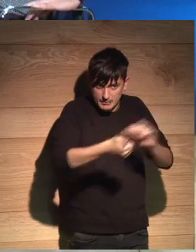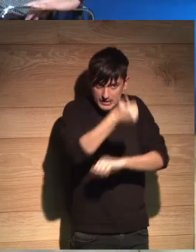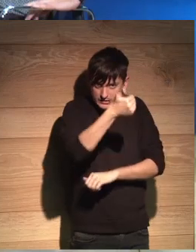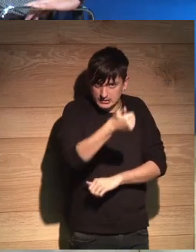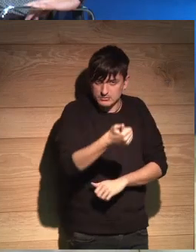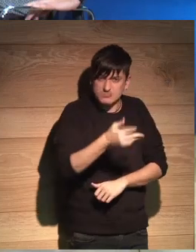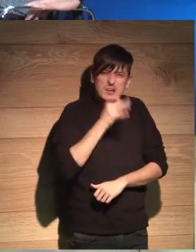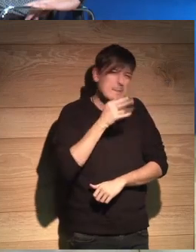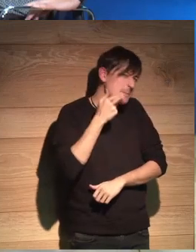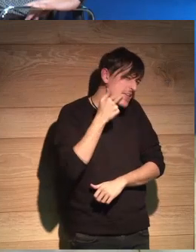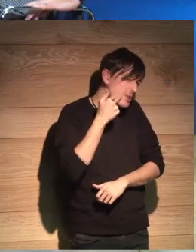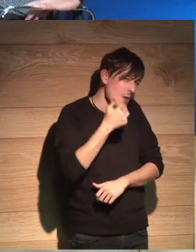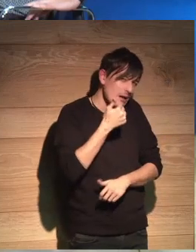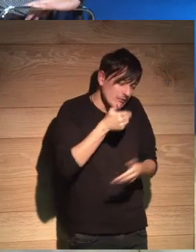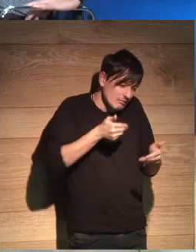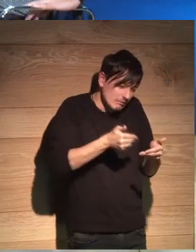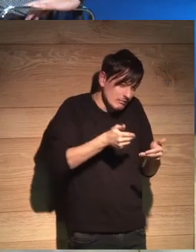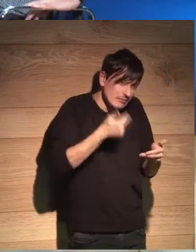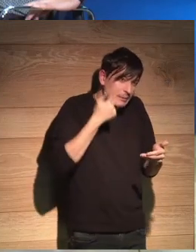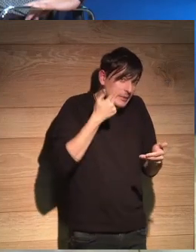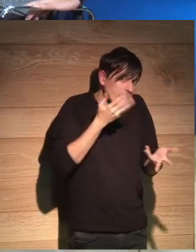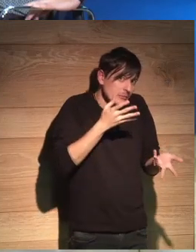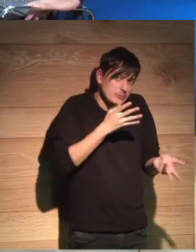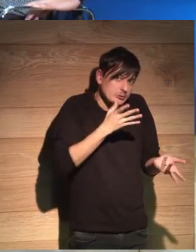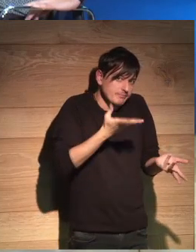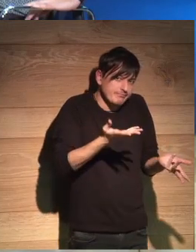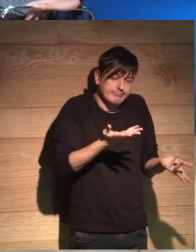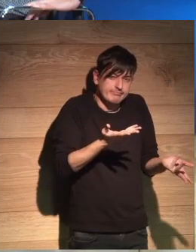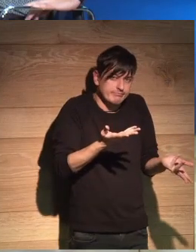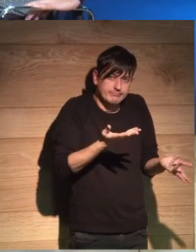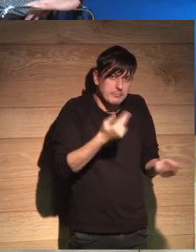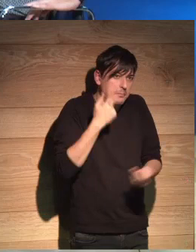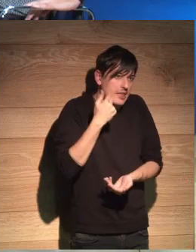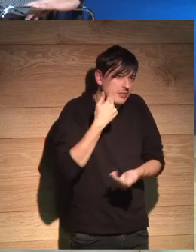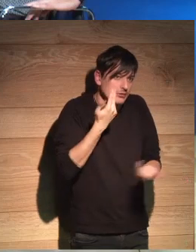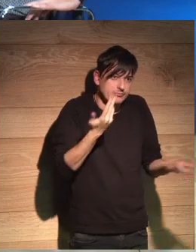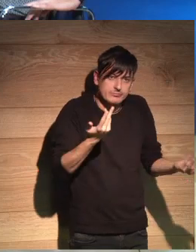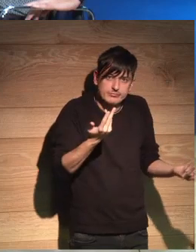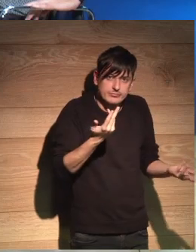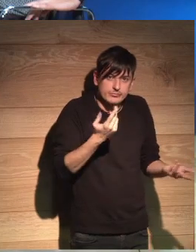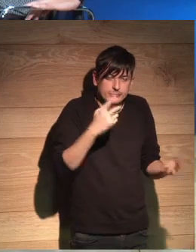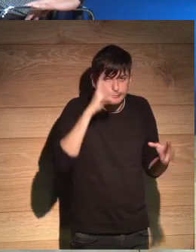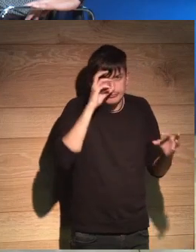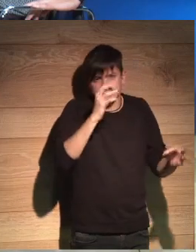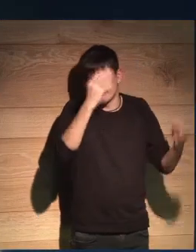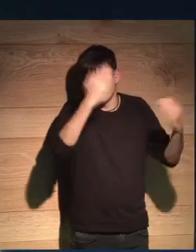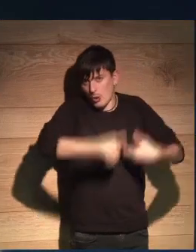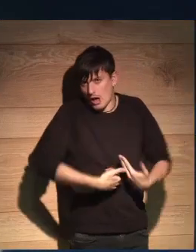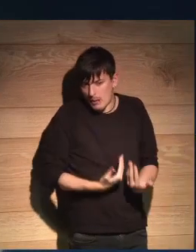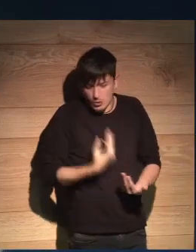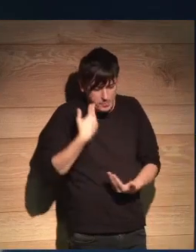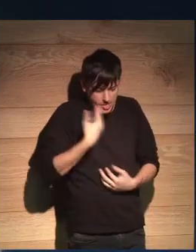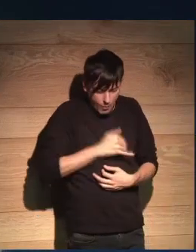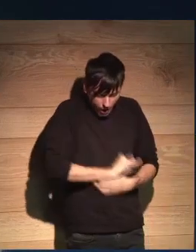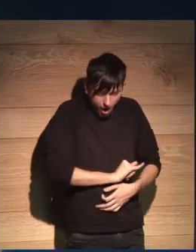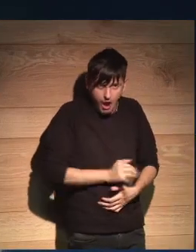el miedo cuando llega algo, pero el miedo que viene por determinados sitios, ¿vale? El miedo que es irracional, pero que nos lo están metiendo. Creo que